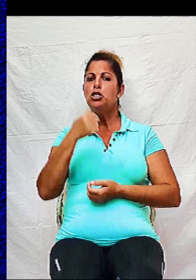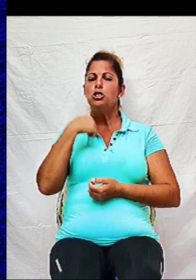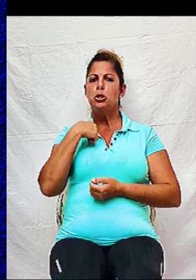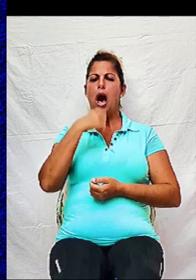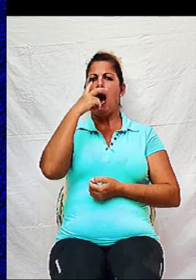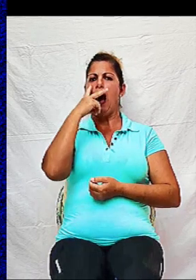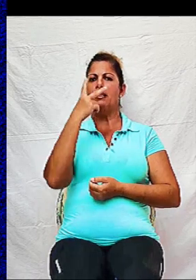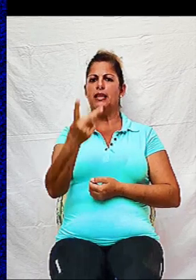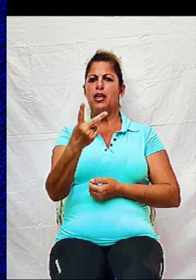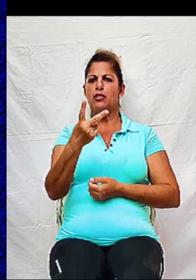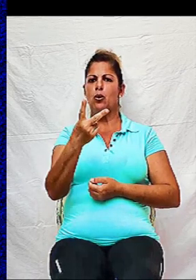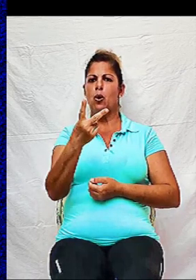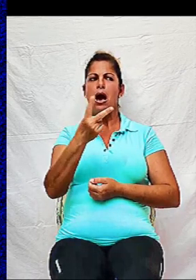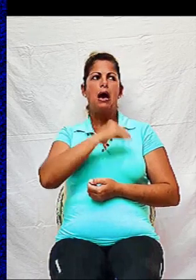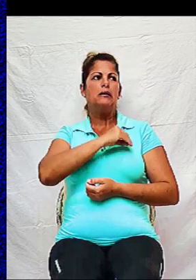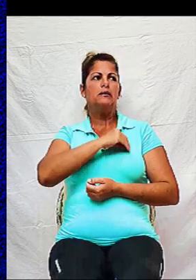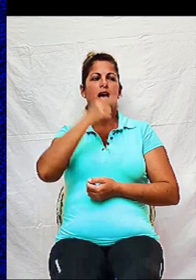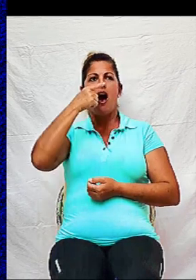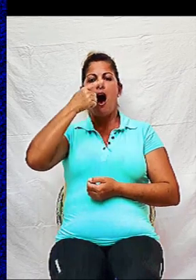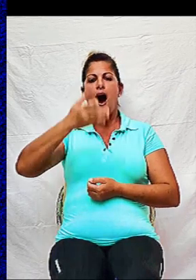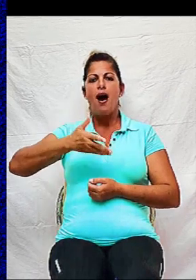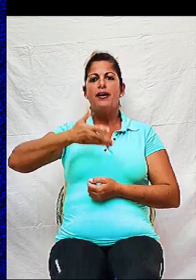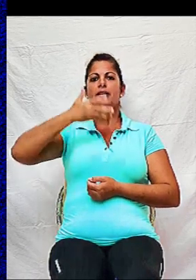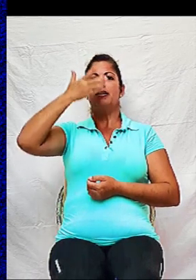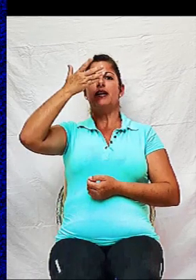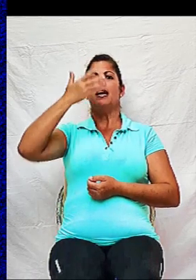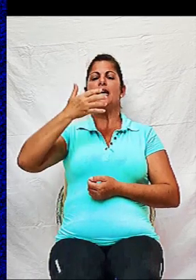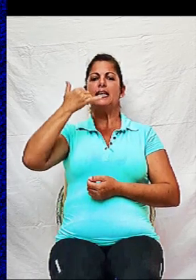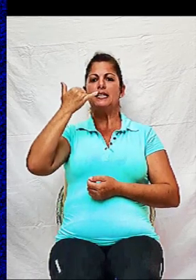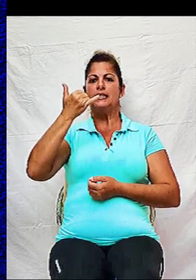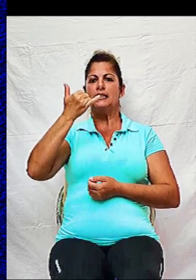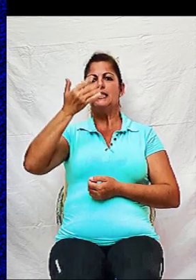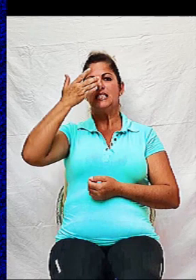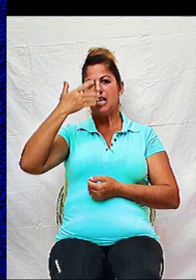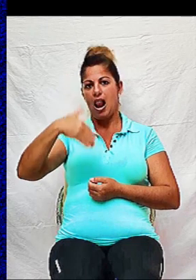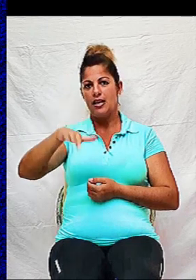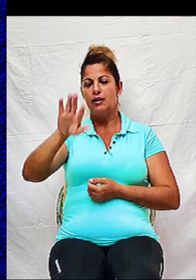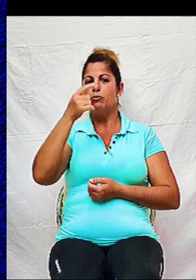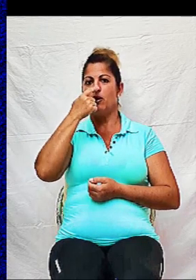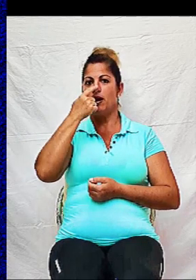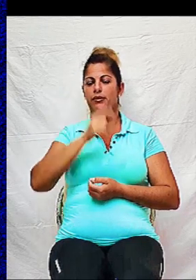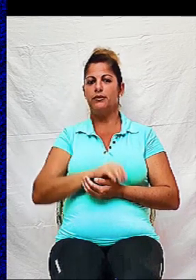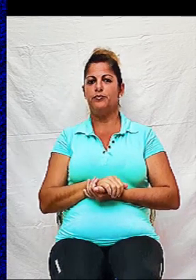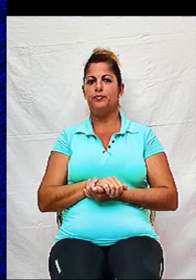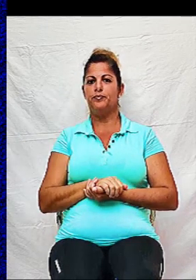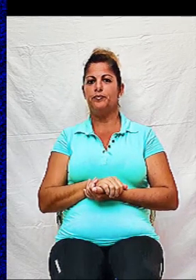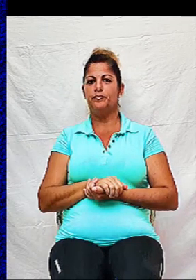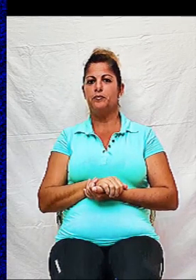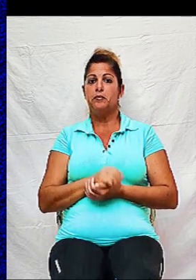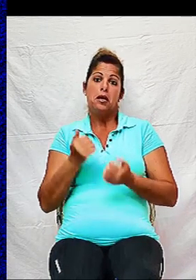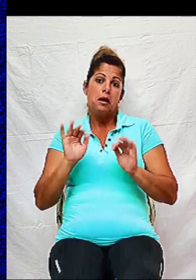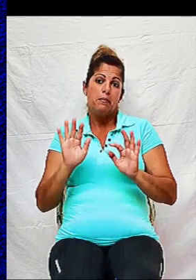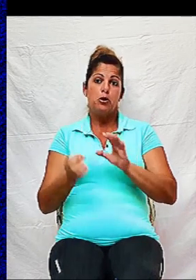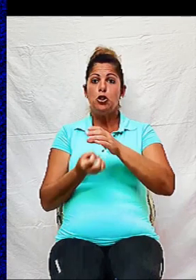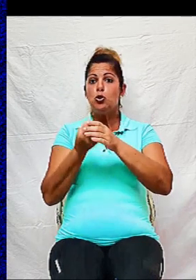Atiendo a la sensación del aire al entrar y salir por la nariz. Si